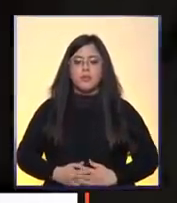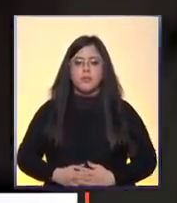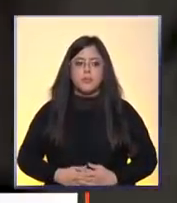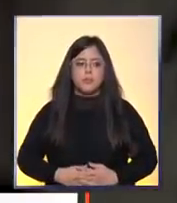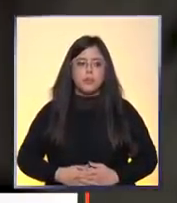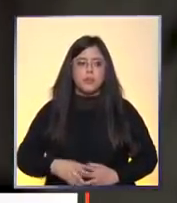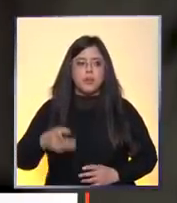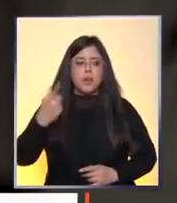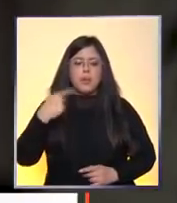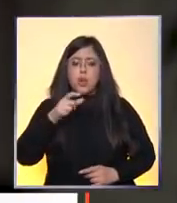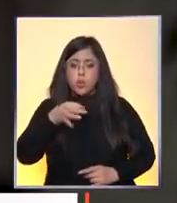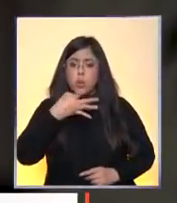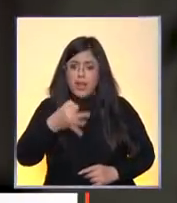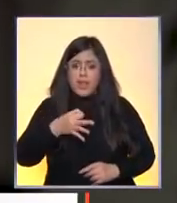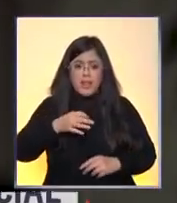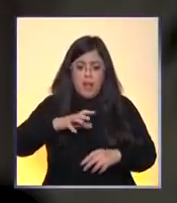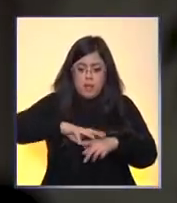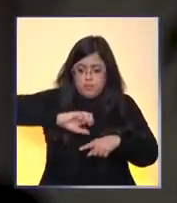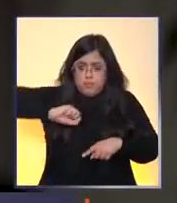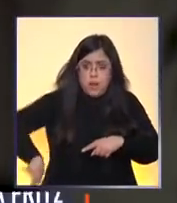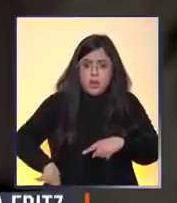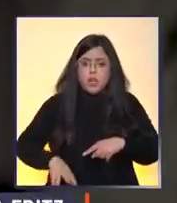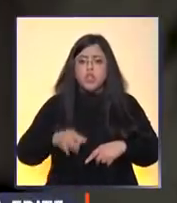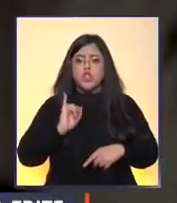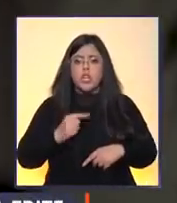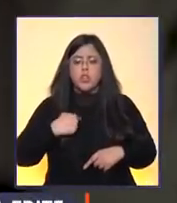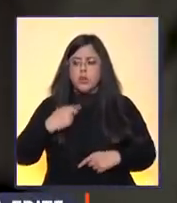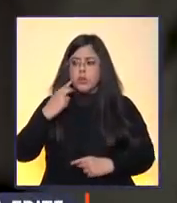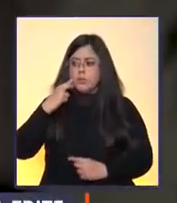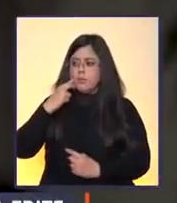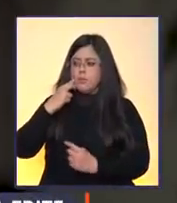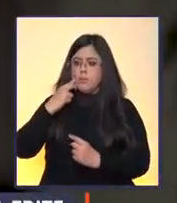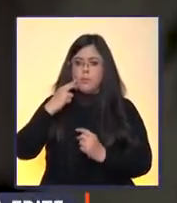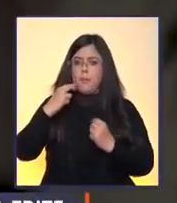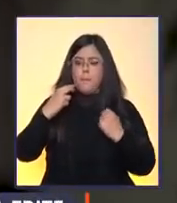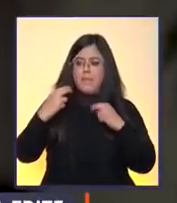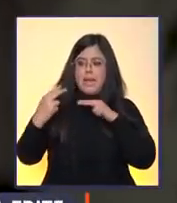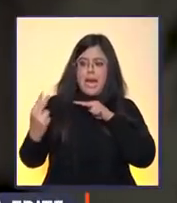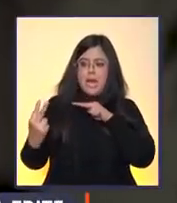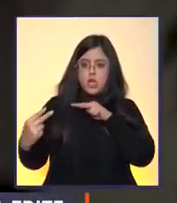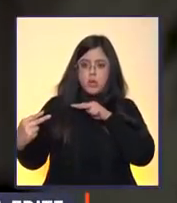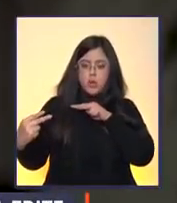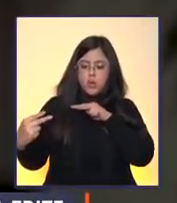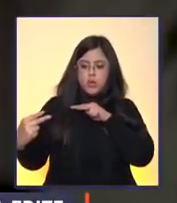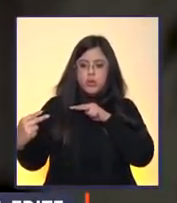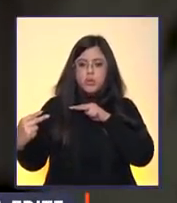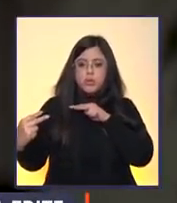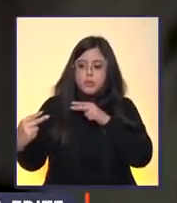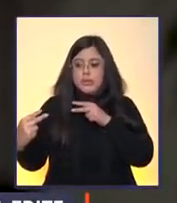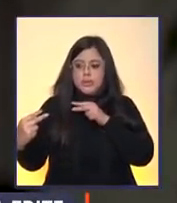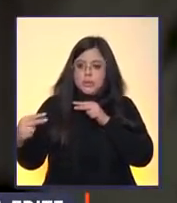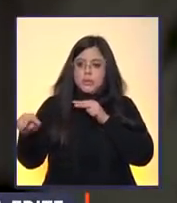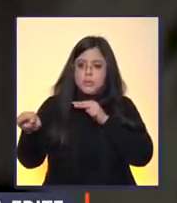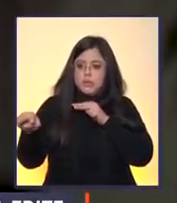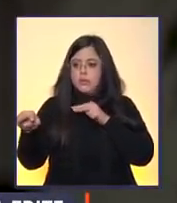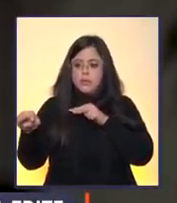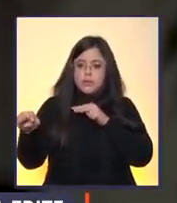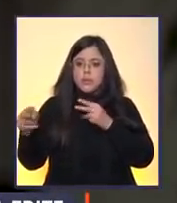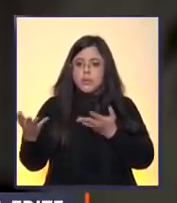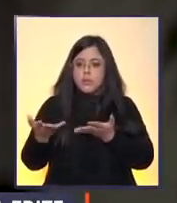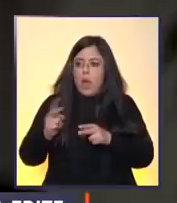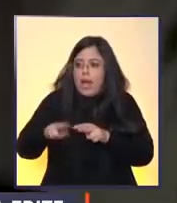tú le sacaste la mano? Claro, estuve como 20 minutos mirándolo, a ver si es que el tipo me miraba o hacía